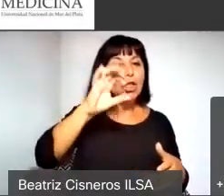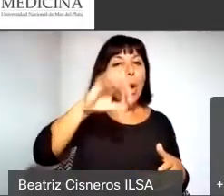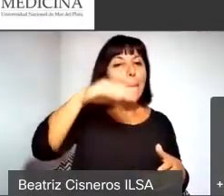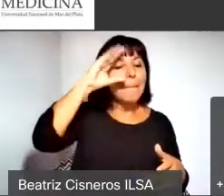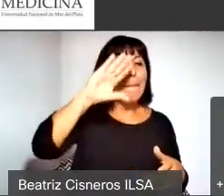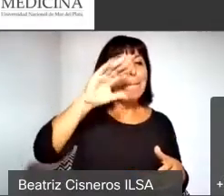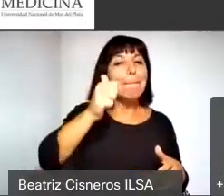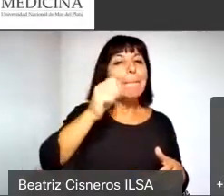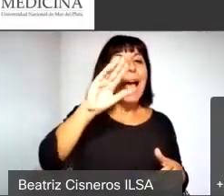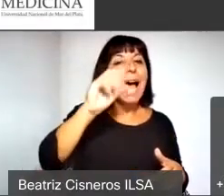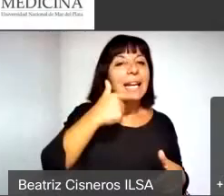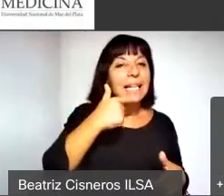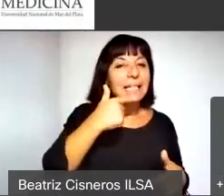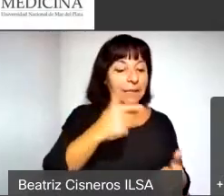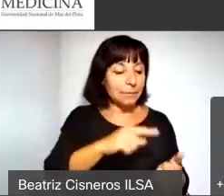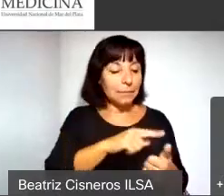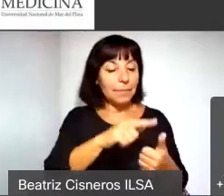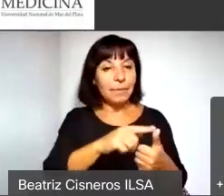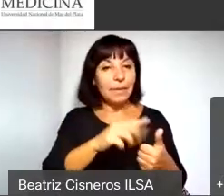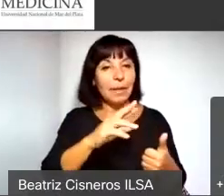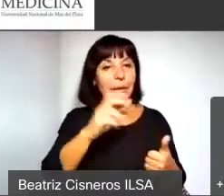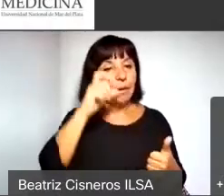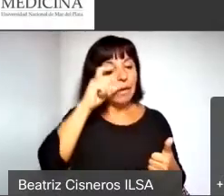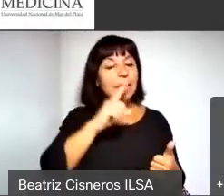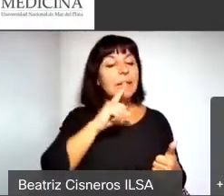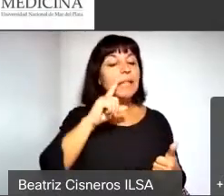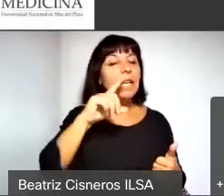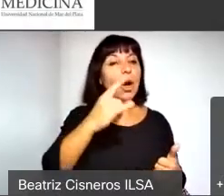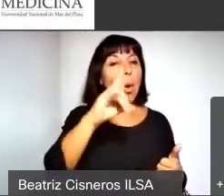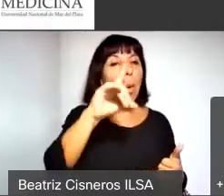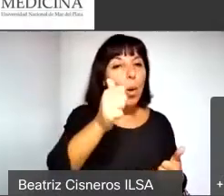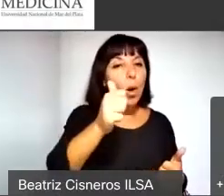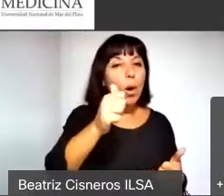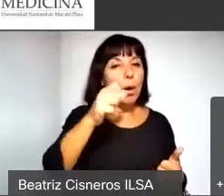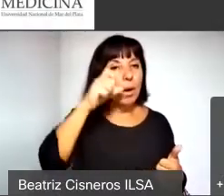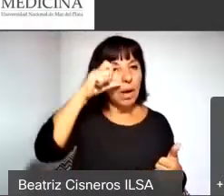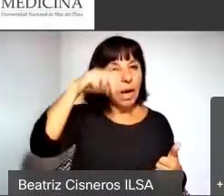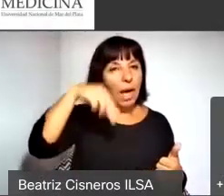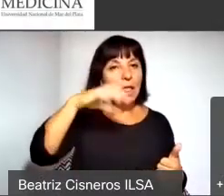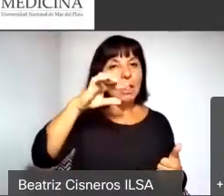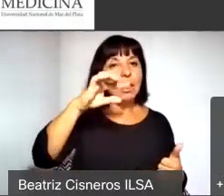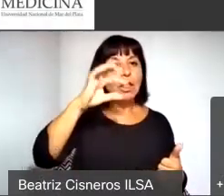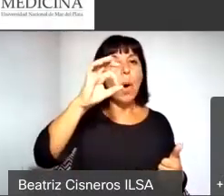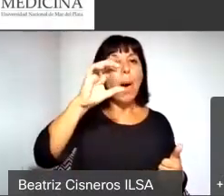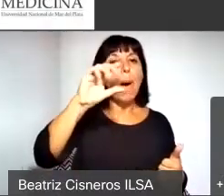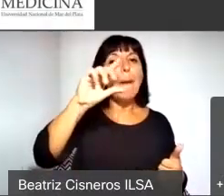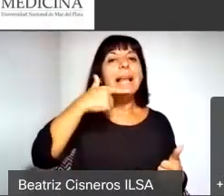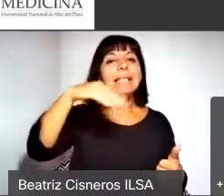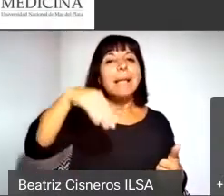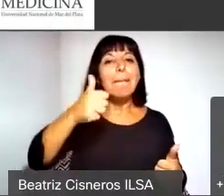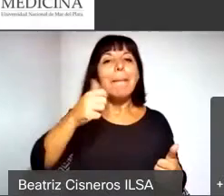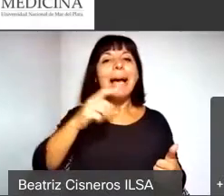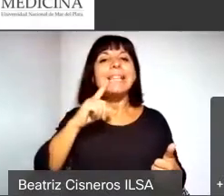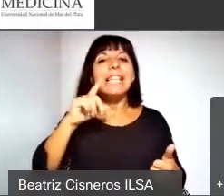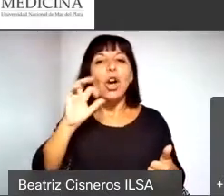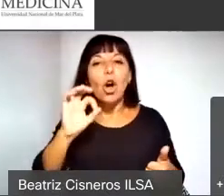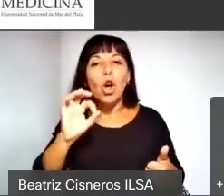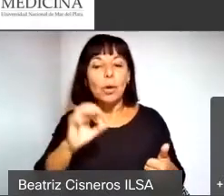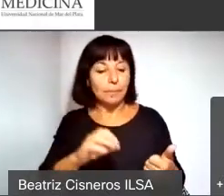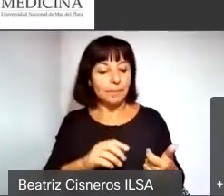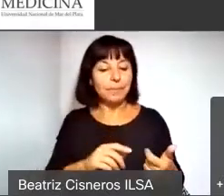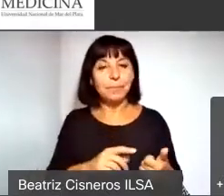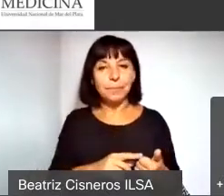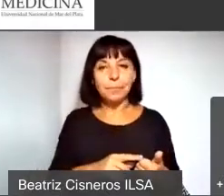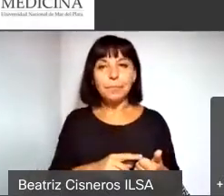estructuras. El retículo endoplásmico o endoplasmático, es lo mismo, ¿sí? Esa palabra, retículo